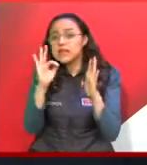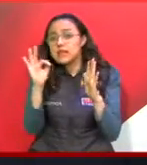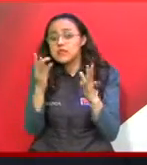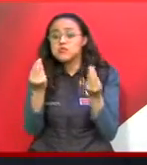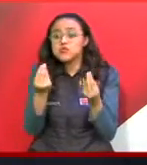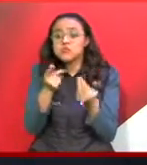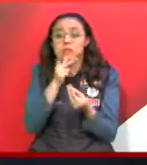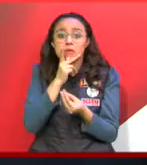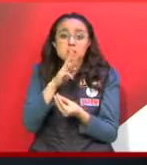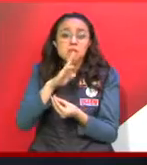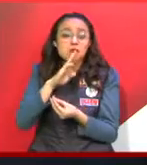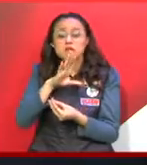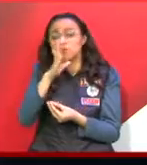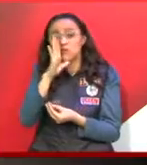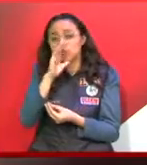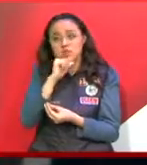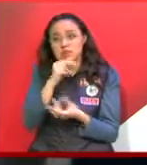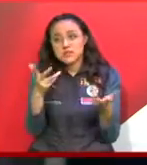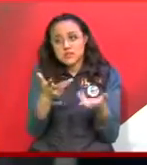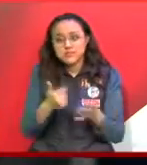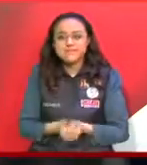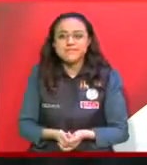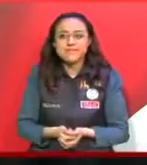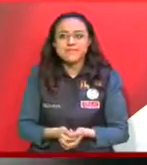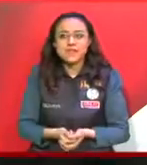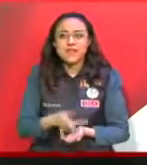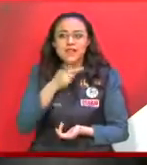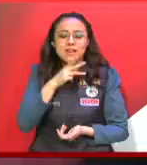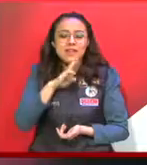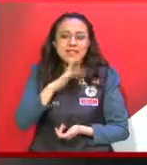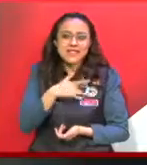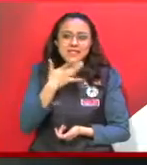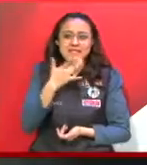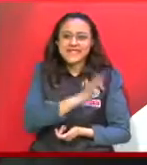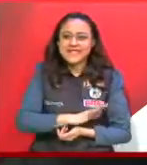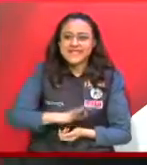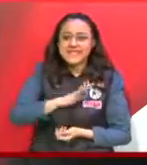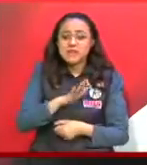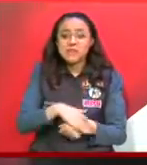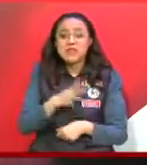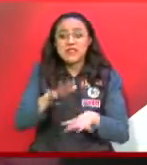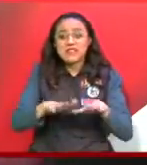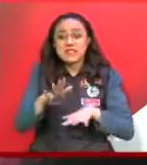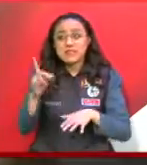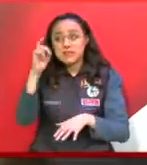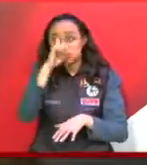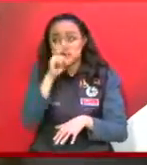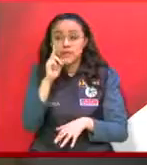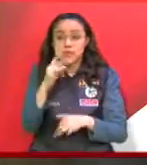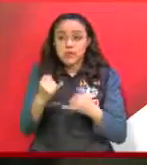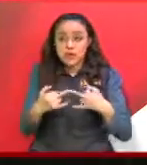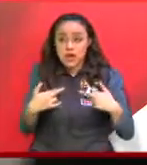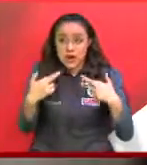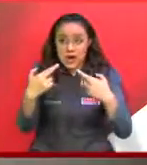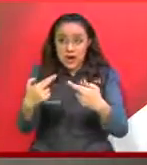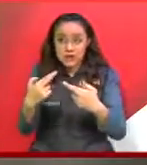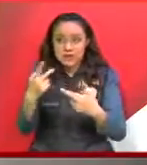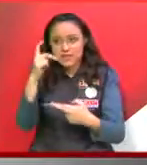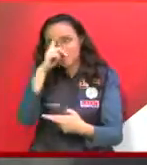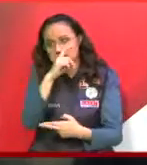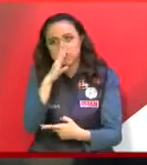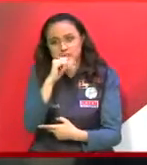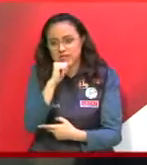muchos padres no se las puedan brindar, ¿no? Los padres de familia se mostraban felices, ya que a veces es difícil que un obsequio llegue a manos de estos